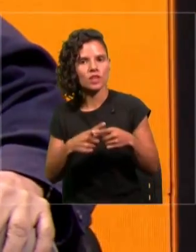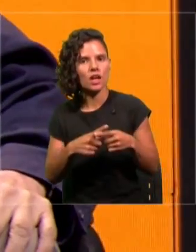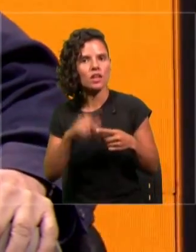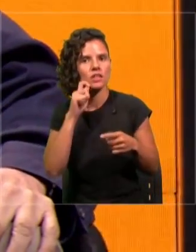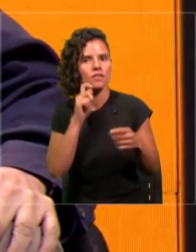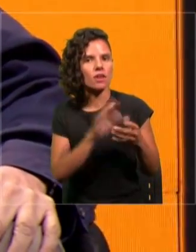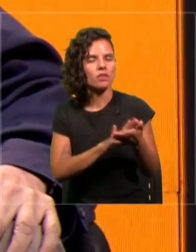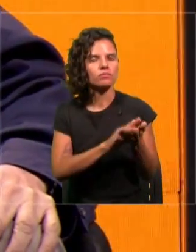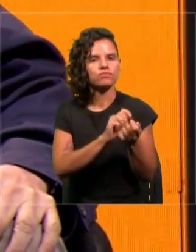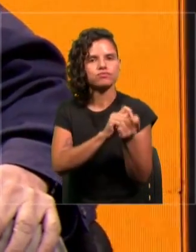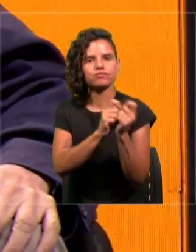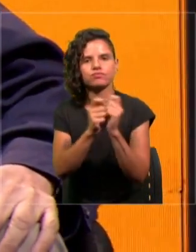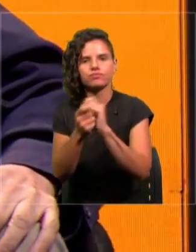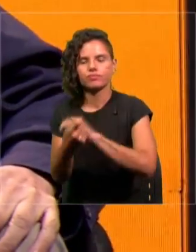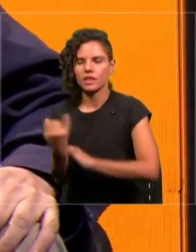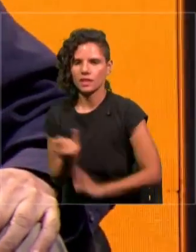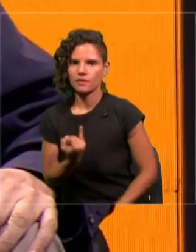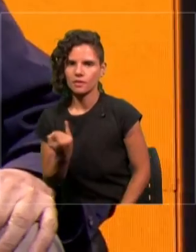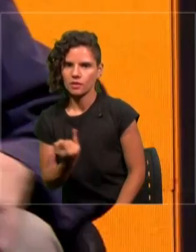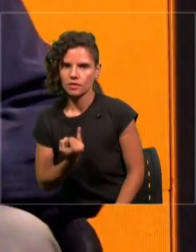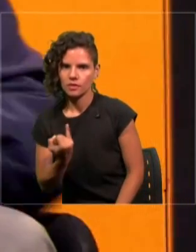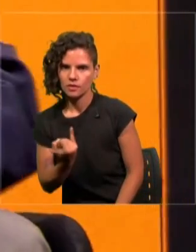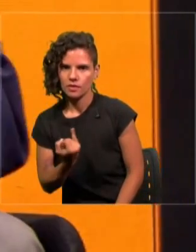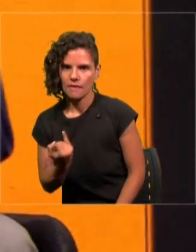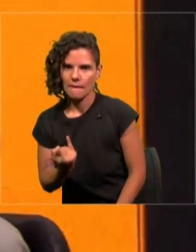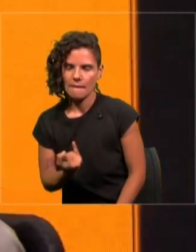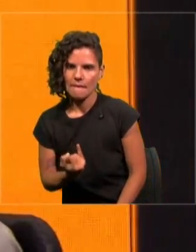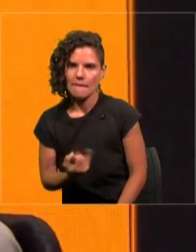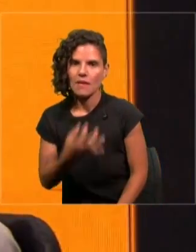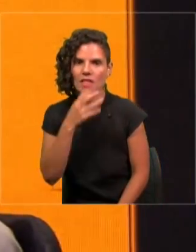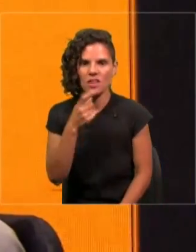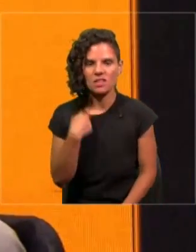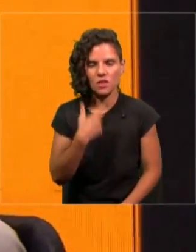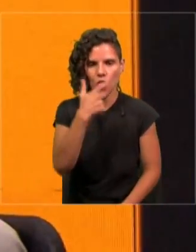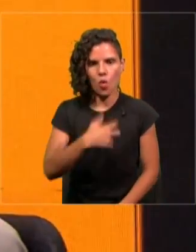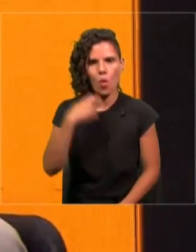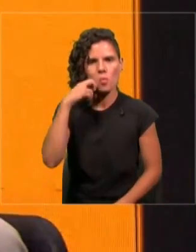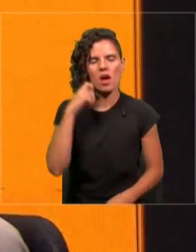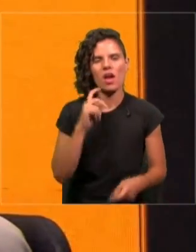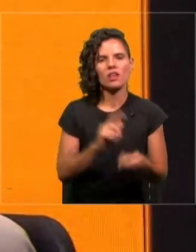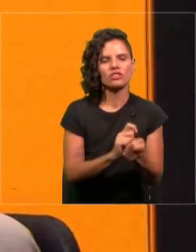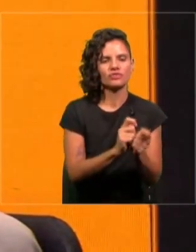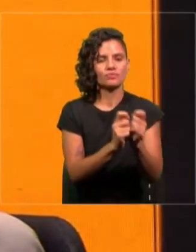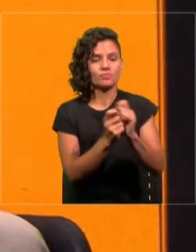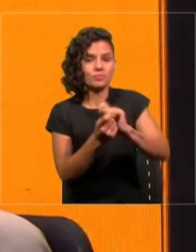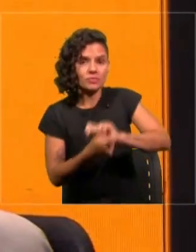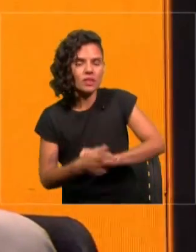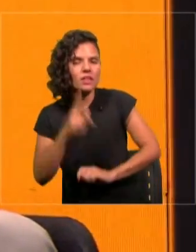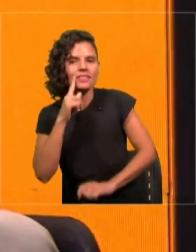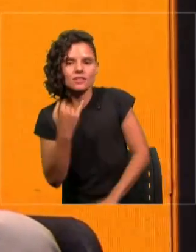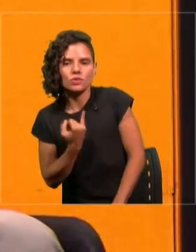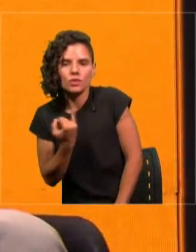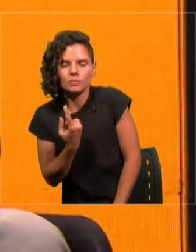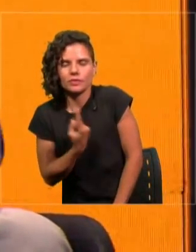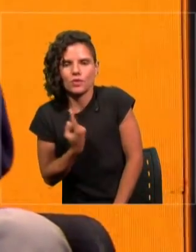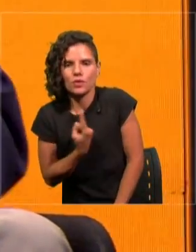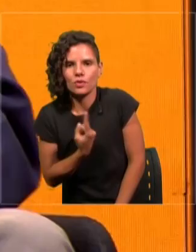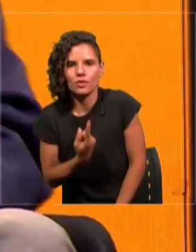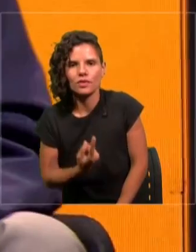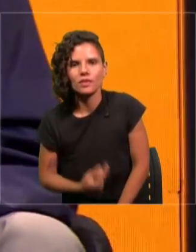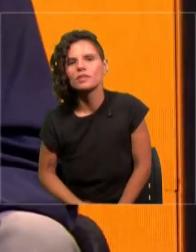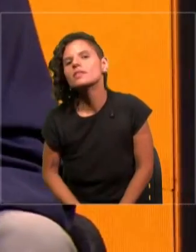individuación. Y por eso para el viejo, la alienación humana tiene que ver con la individuación del